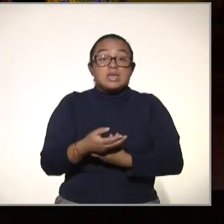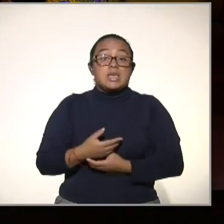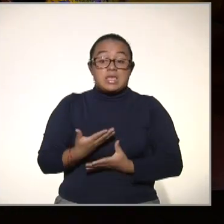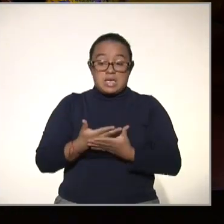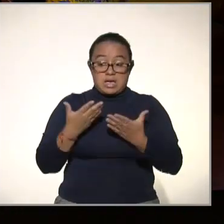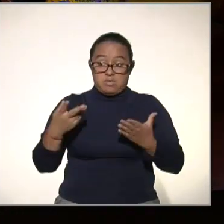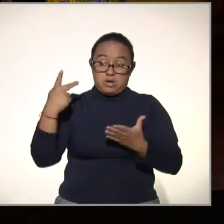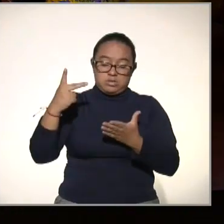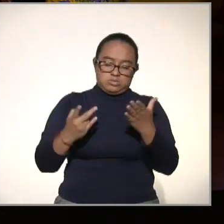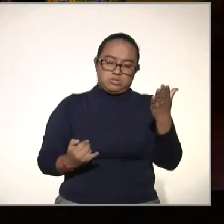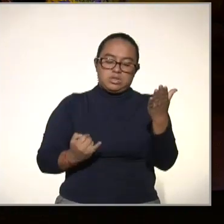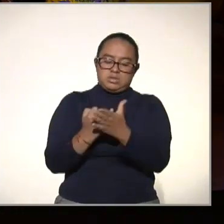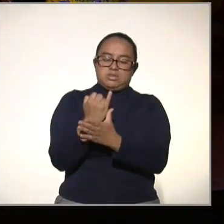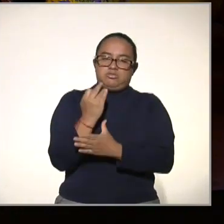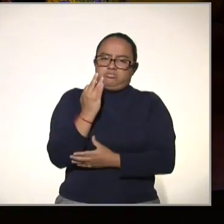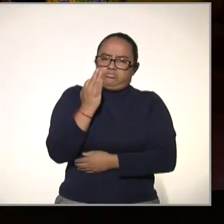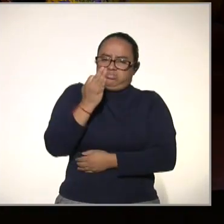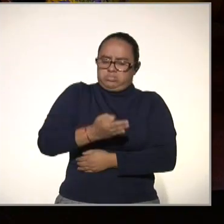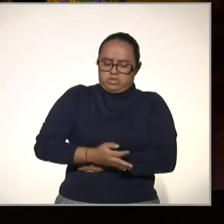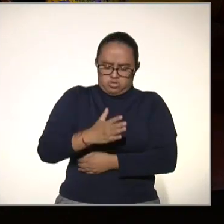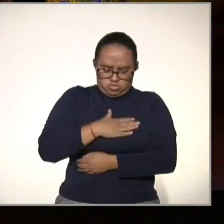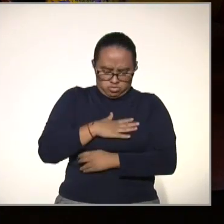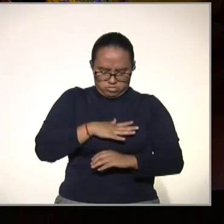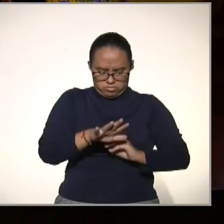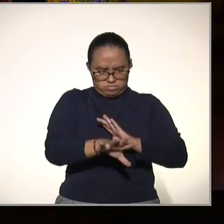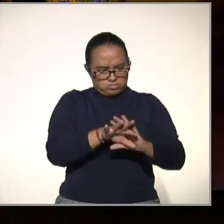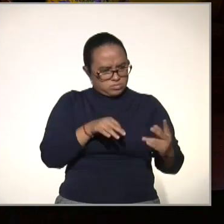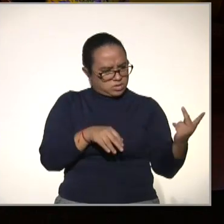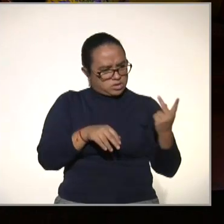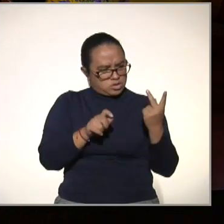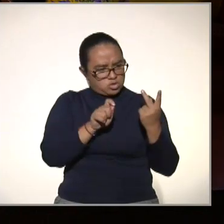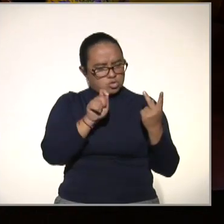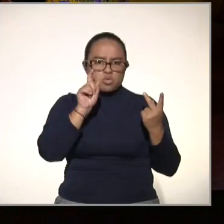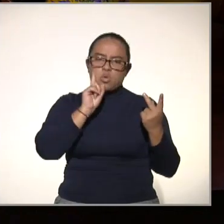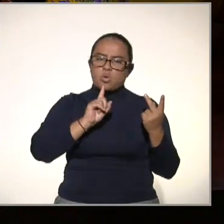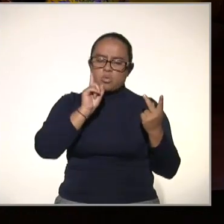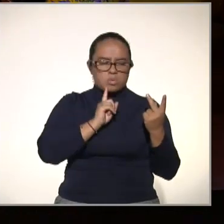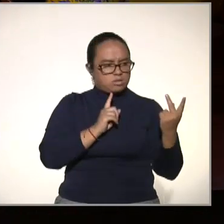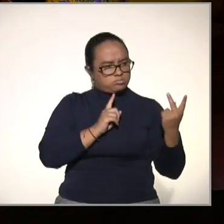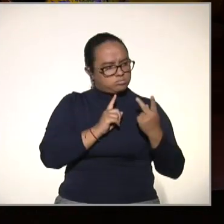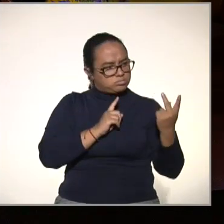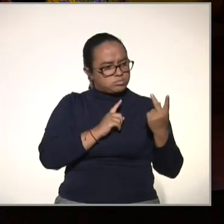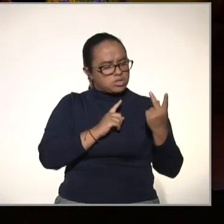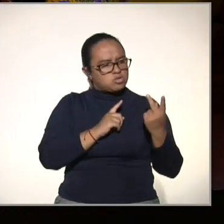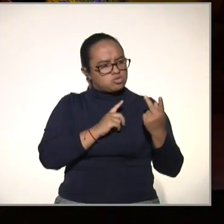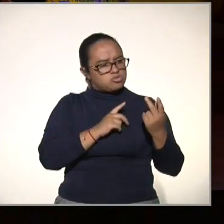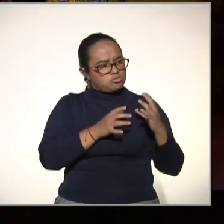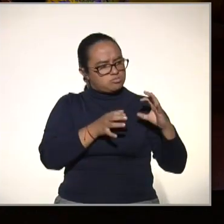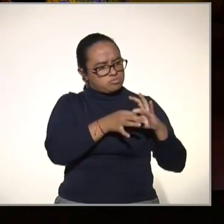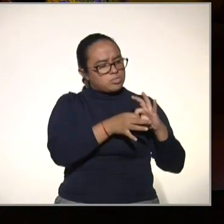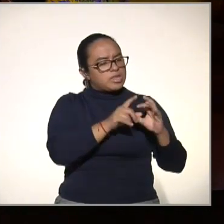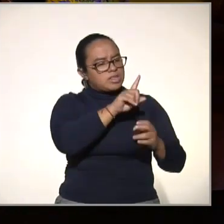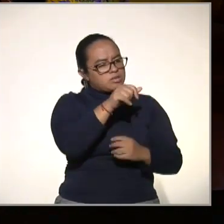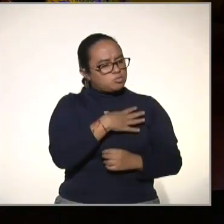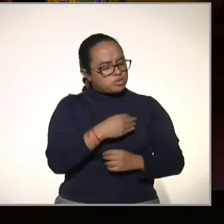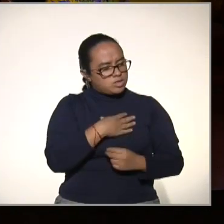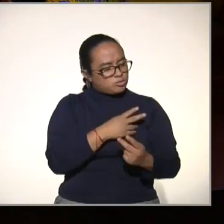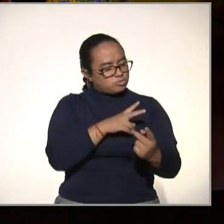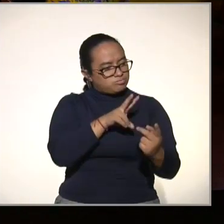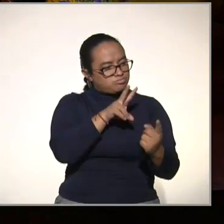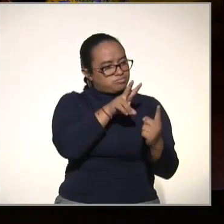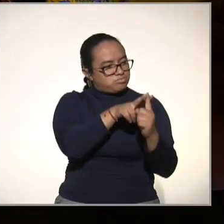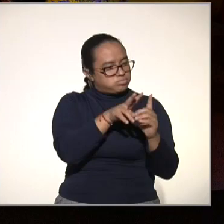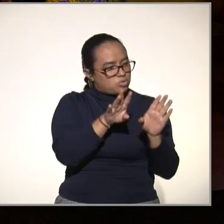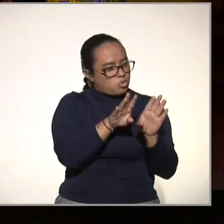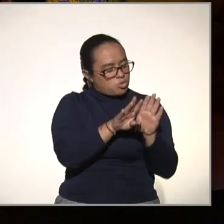esta decisión y ha elegido tener esta pareja y ha elegido esta manera de relacionarse con sus hijos. Yo